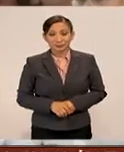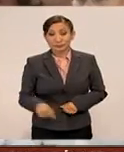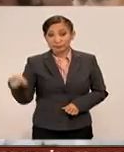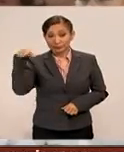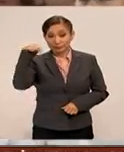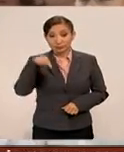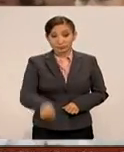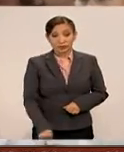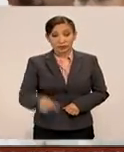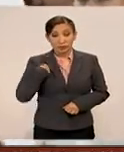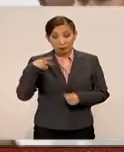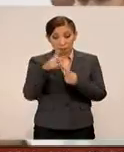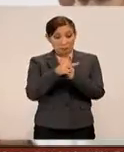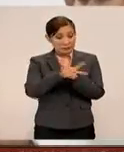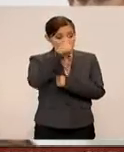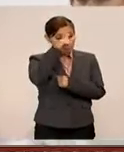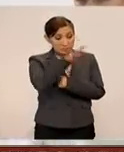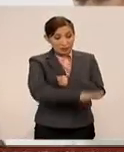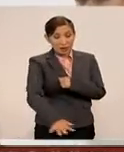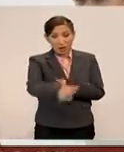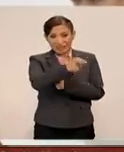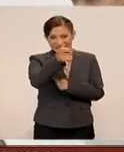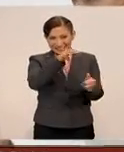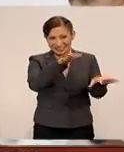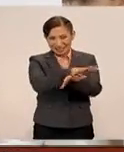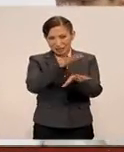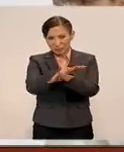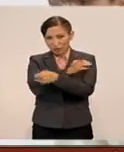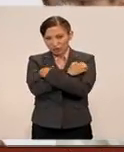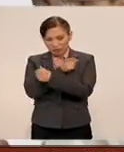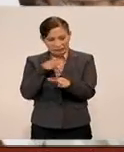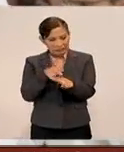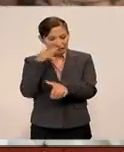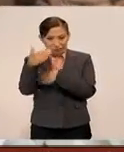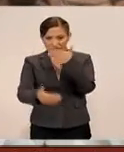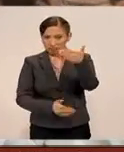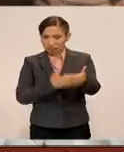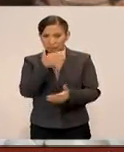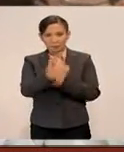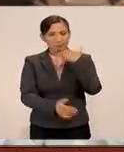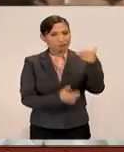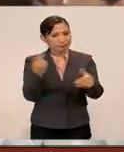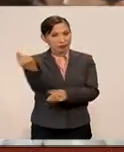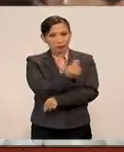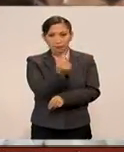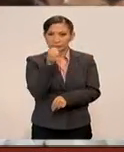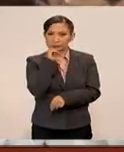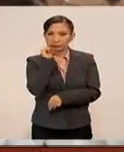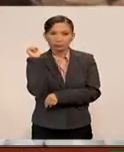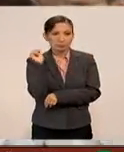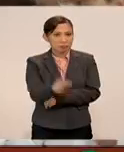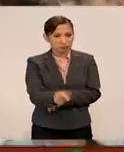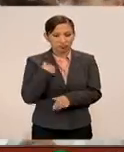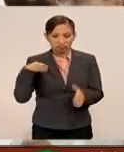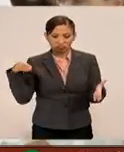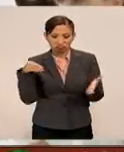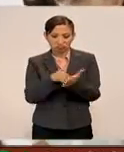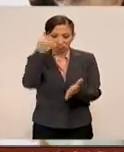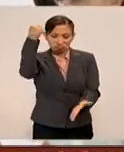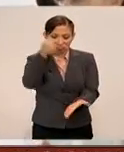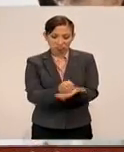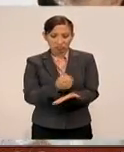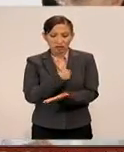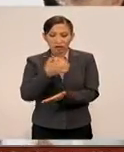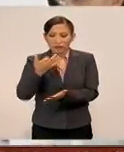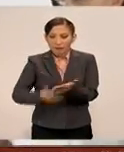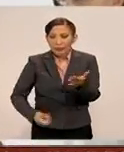Hoy, nuestro país, en este cambio educativo que sigue avanzando, requiere también sellar la